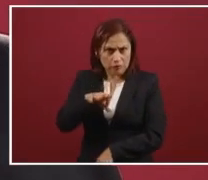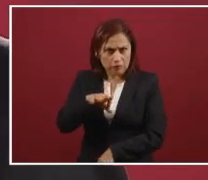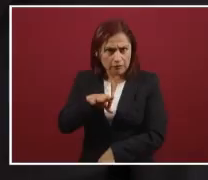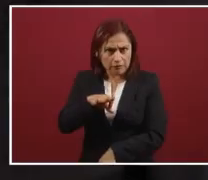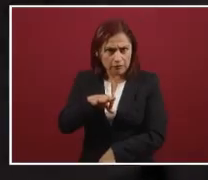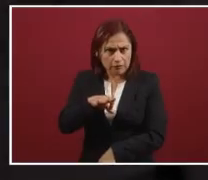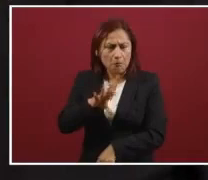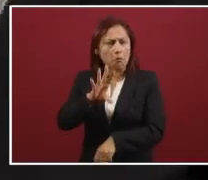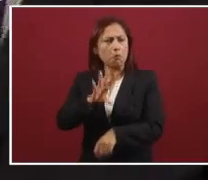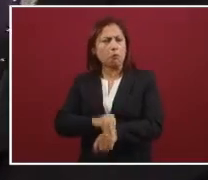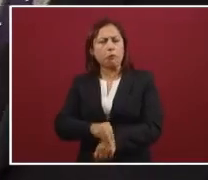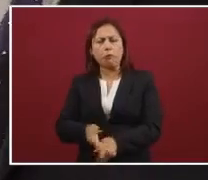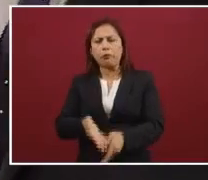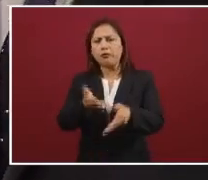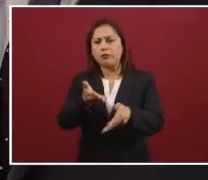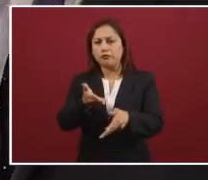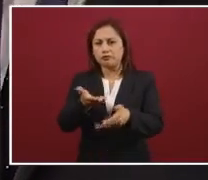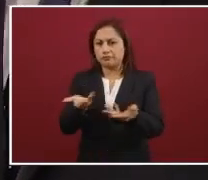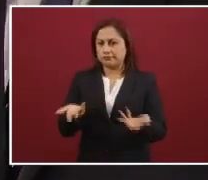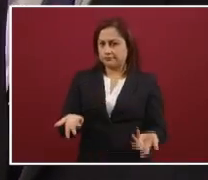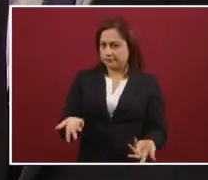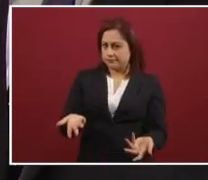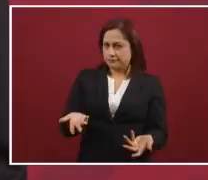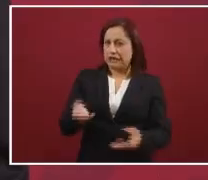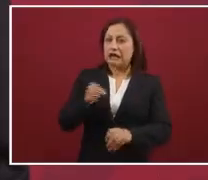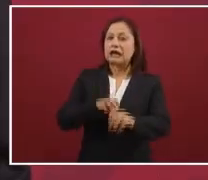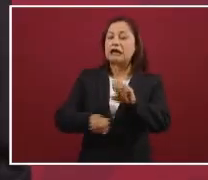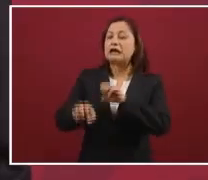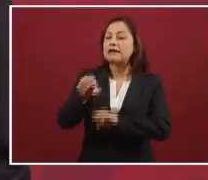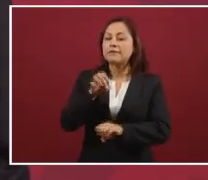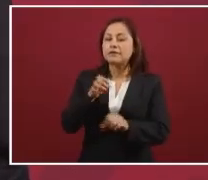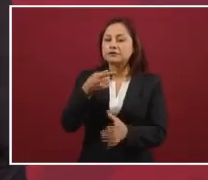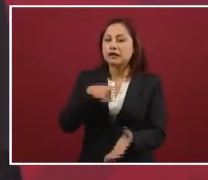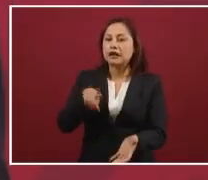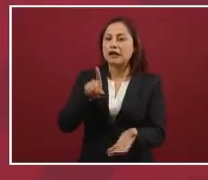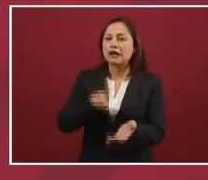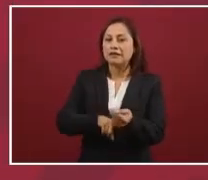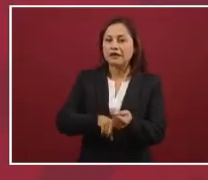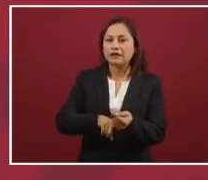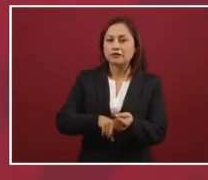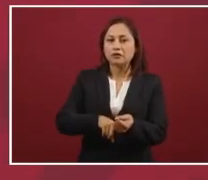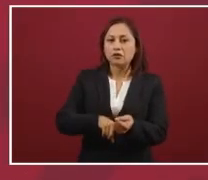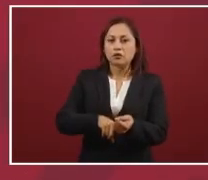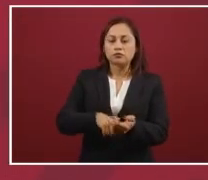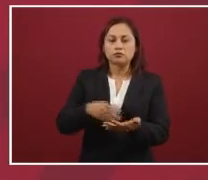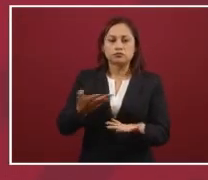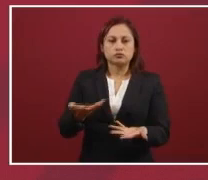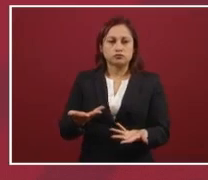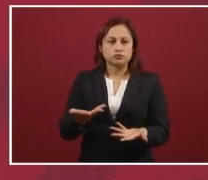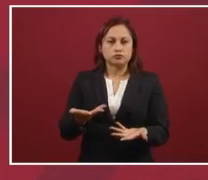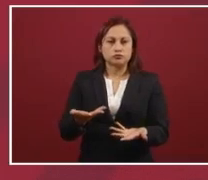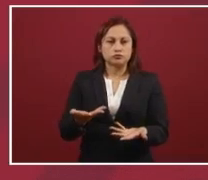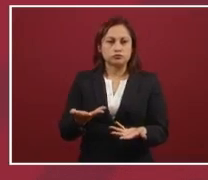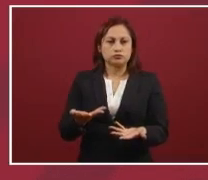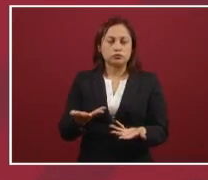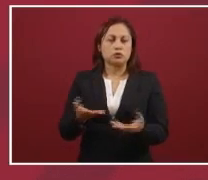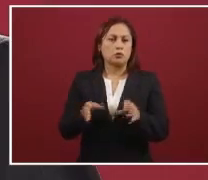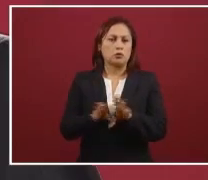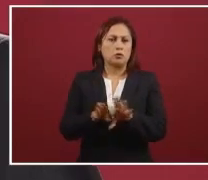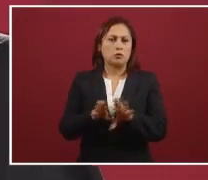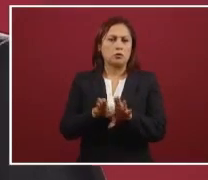Si existe una injusticia, si hay una ilegalidad, sí, los gobiernos defienden a sus empresas.